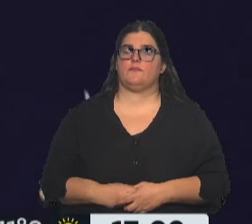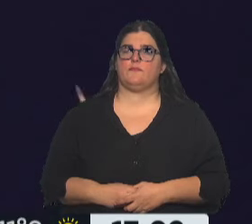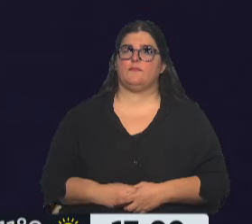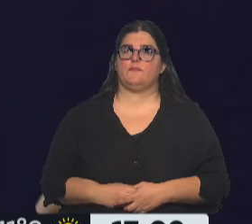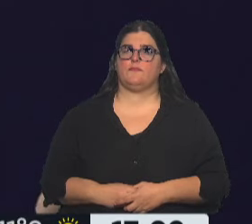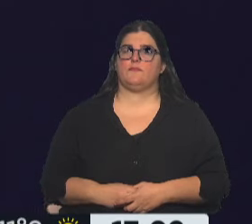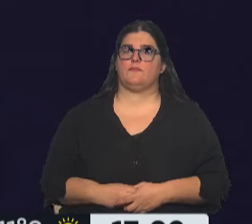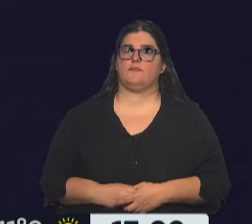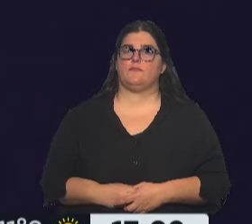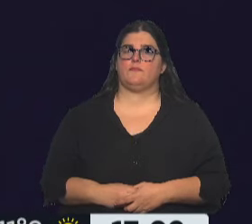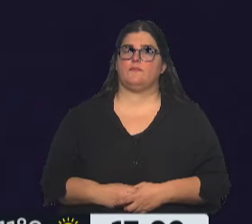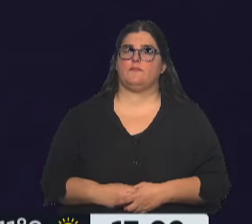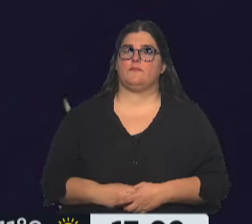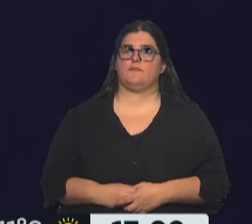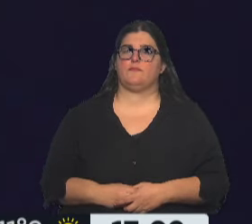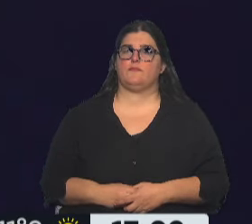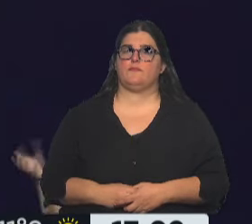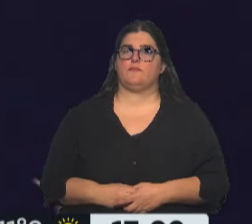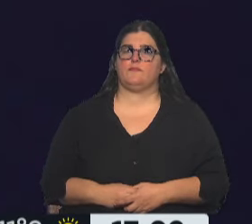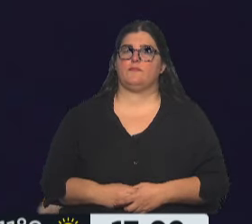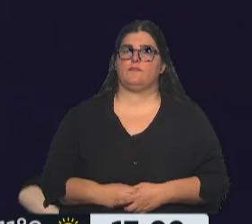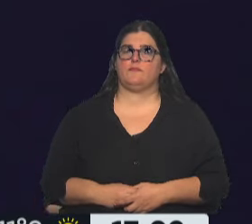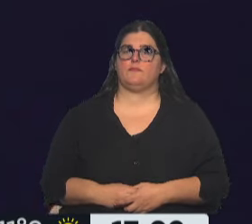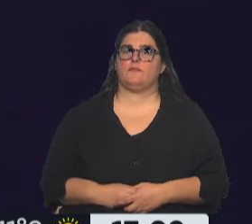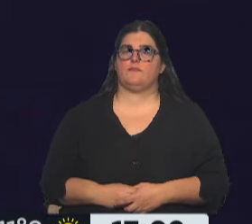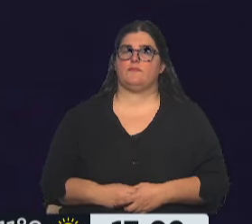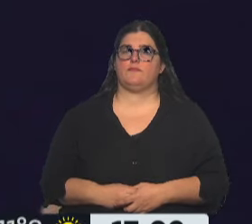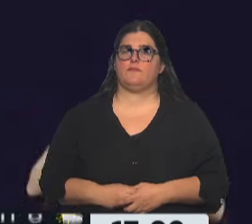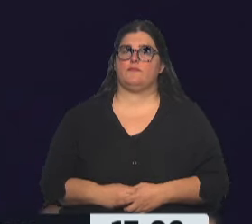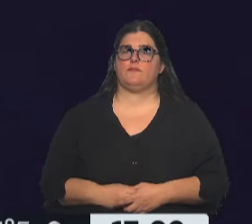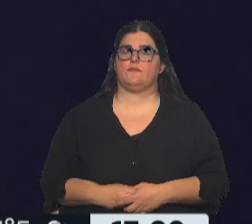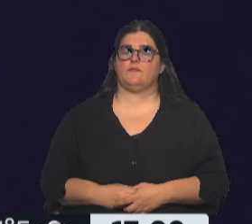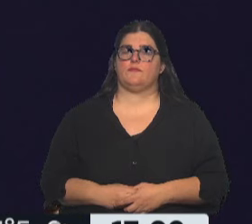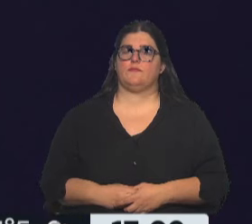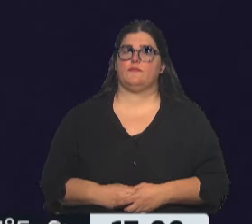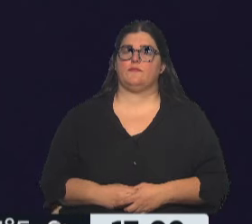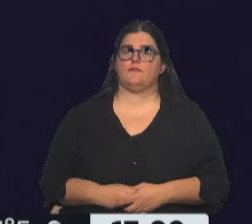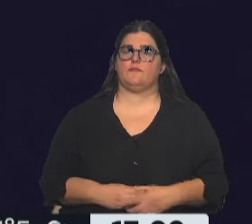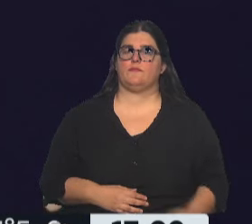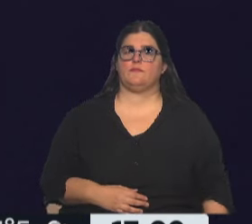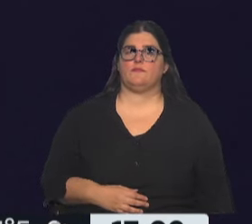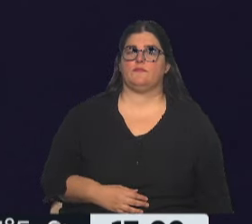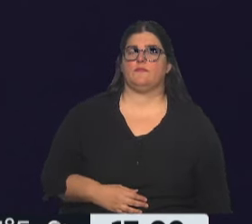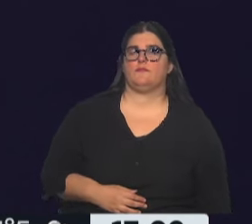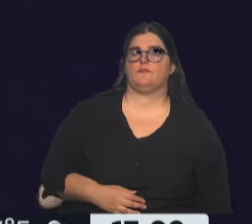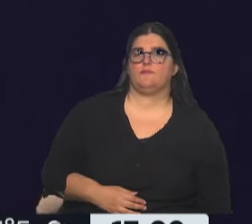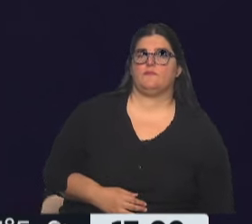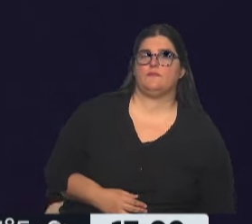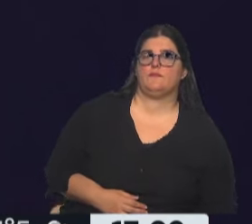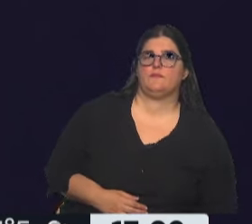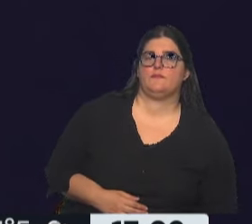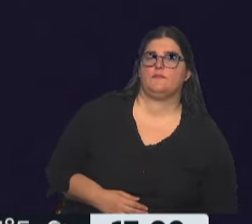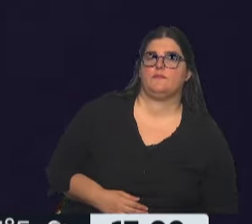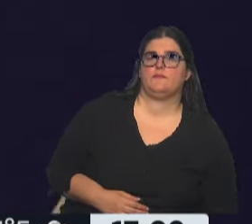gente y que están comprometidos con la prosperidad de los argentinos, dejando de lado cualquier diatriba